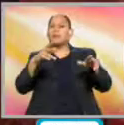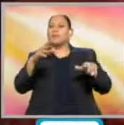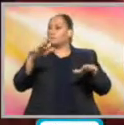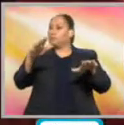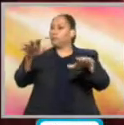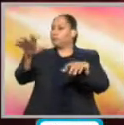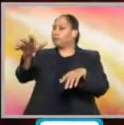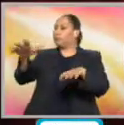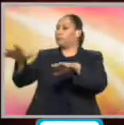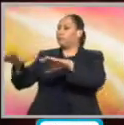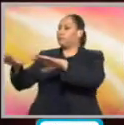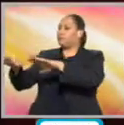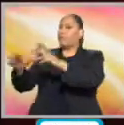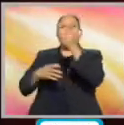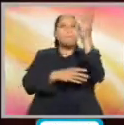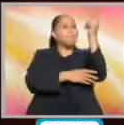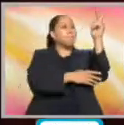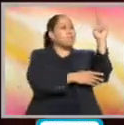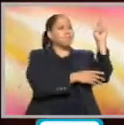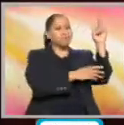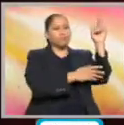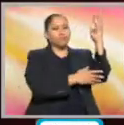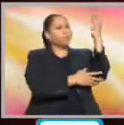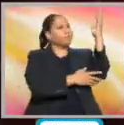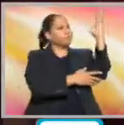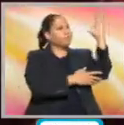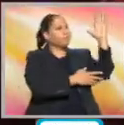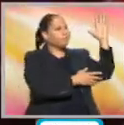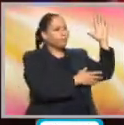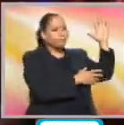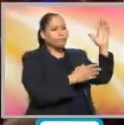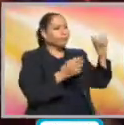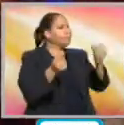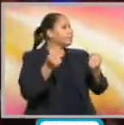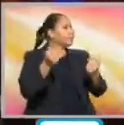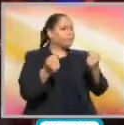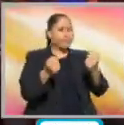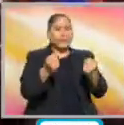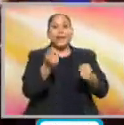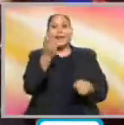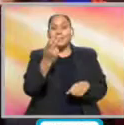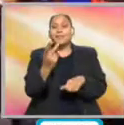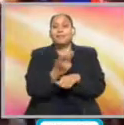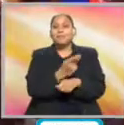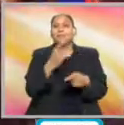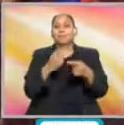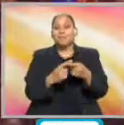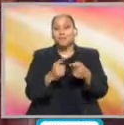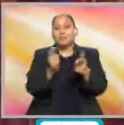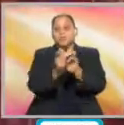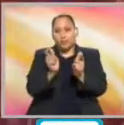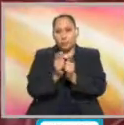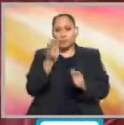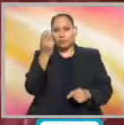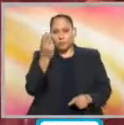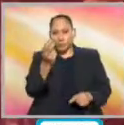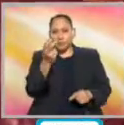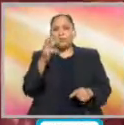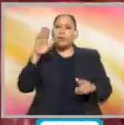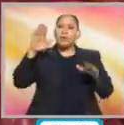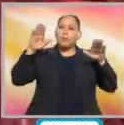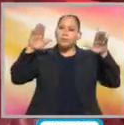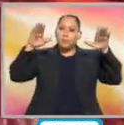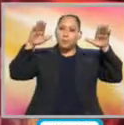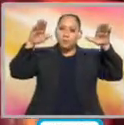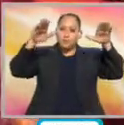ves las palmeras del otro Ajá. y te la pasas El increíble. desierto Y del justo otro. esto le pasó a los integrantes de esta banda, iban aterrizando para